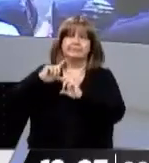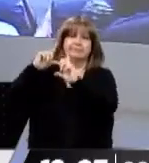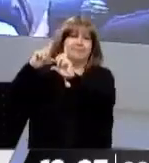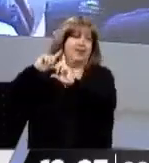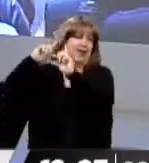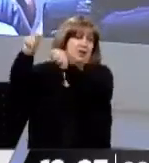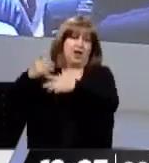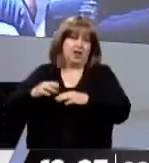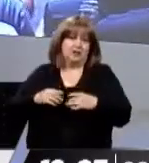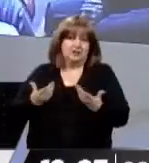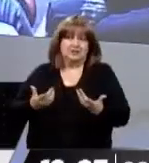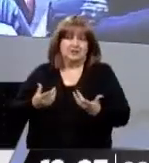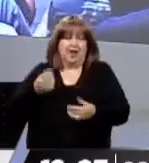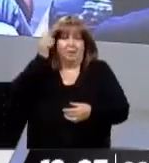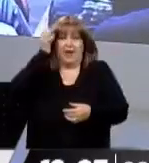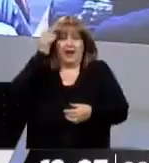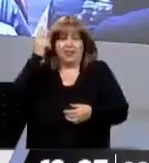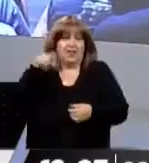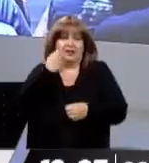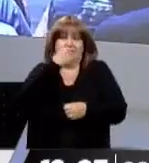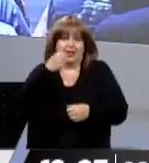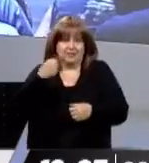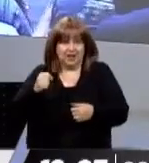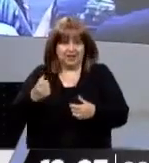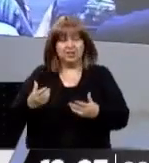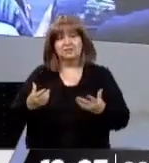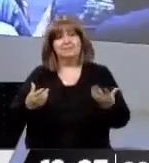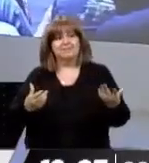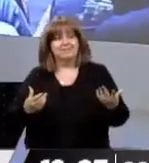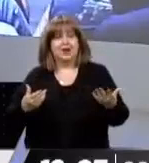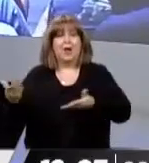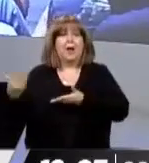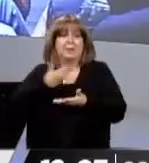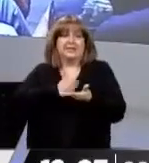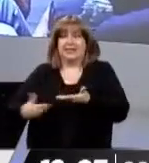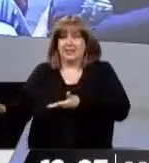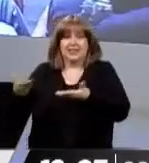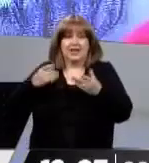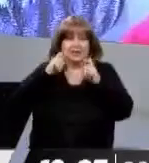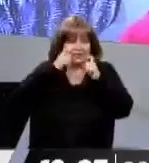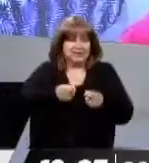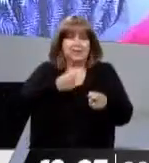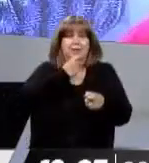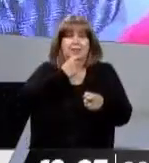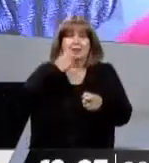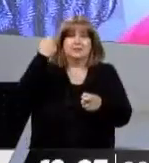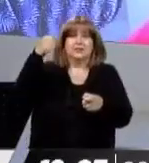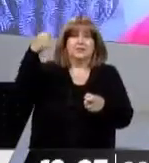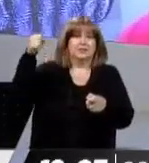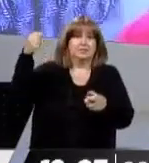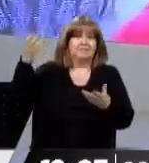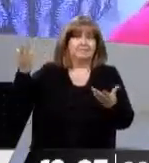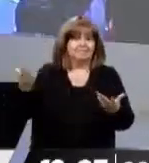el fin de semana le fue llegando, pero a cuentagotas, digamos. Cuentagotas, no es que fue algo organizado. La información, sí. Absolutamente. De hecho, la precisión atípica, de qué horario, ¿no?, se iba a venir y qué